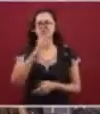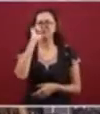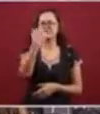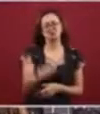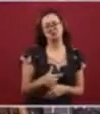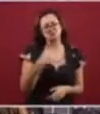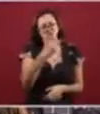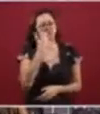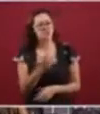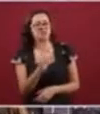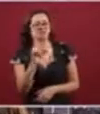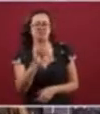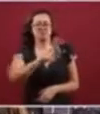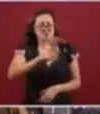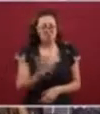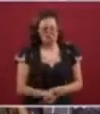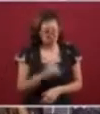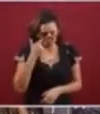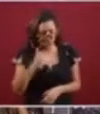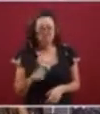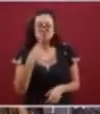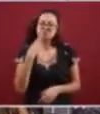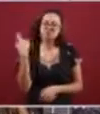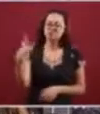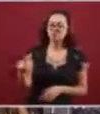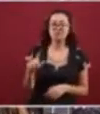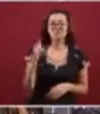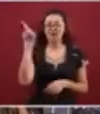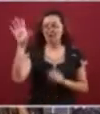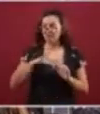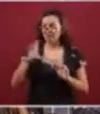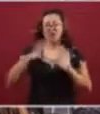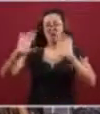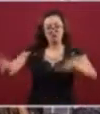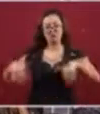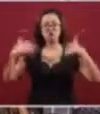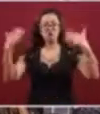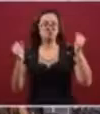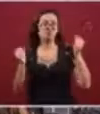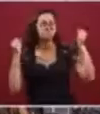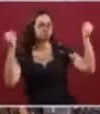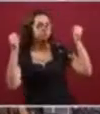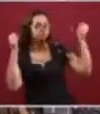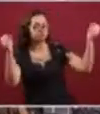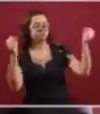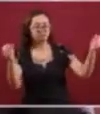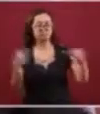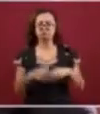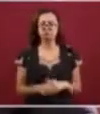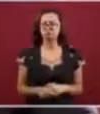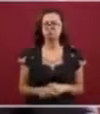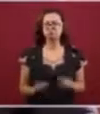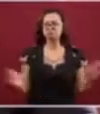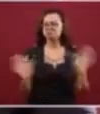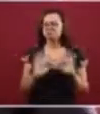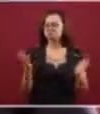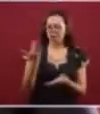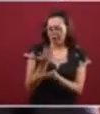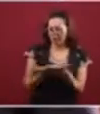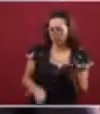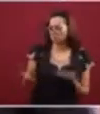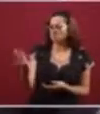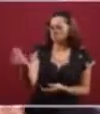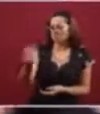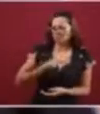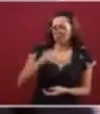si quieres 30% y si no, demándanos. Y aquí están afuera y hay cartas, y usted sabe que no se ha eso es cierto. Ninguna, esa sería denuncia, la pregunta.